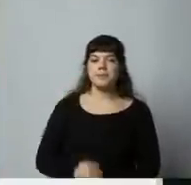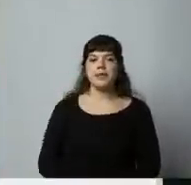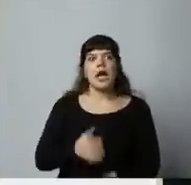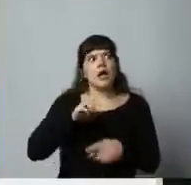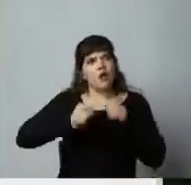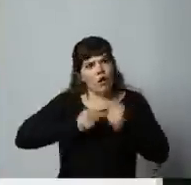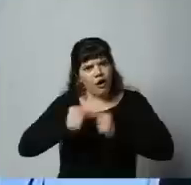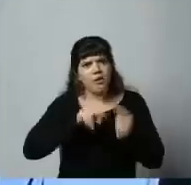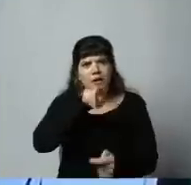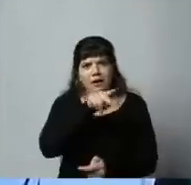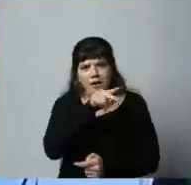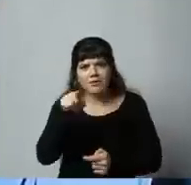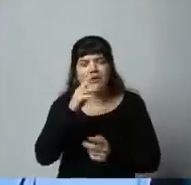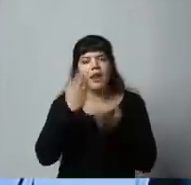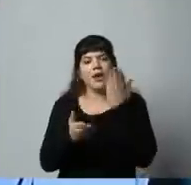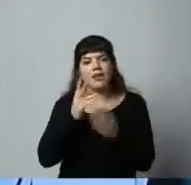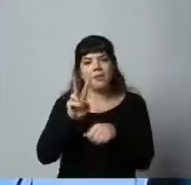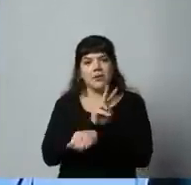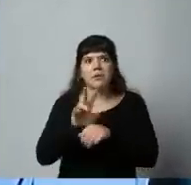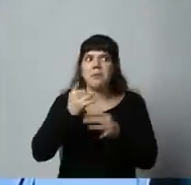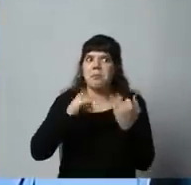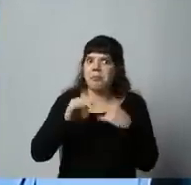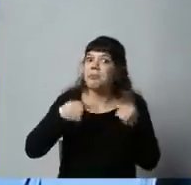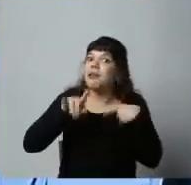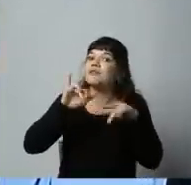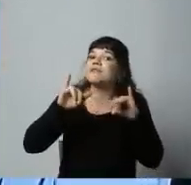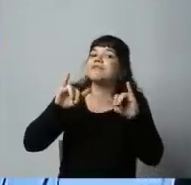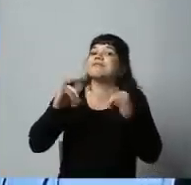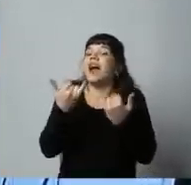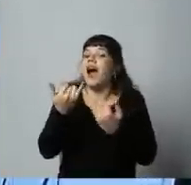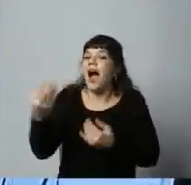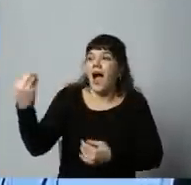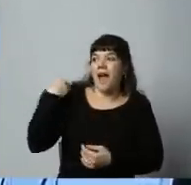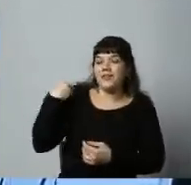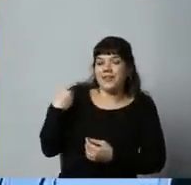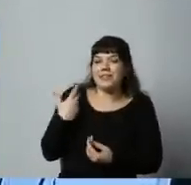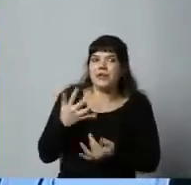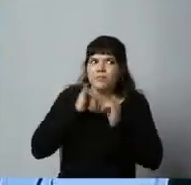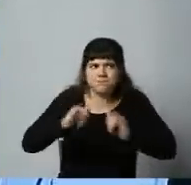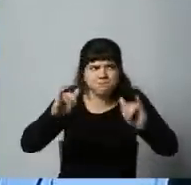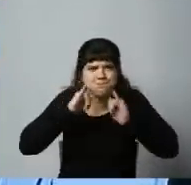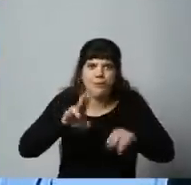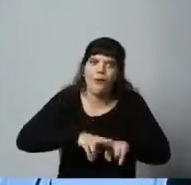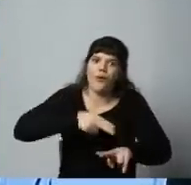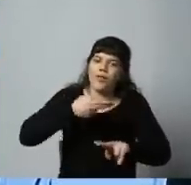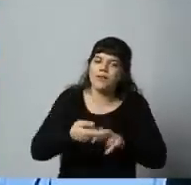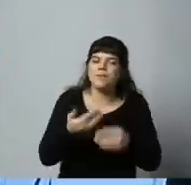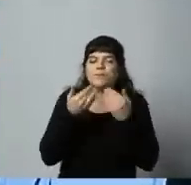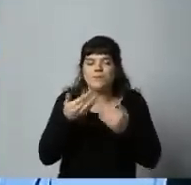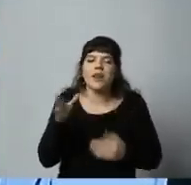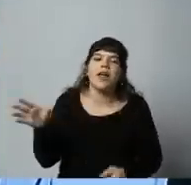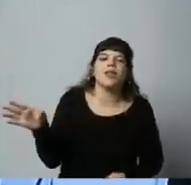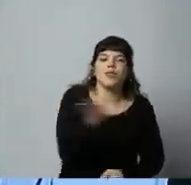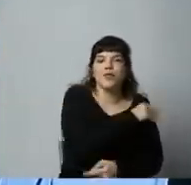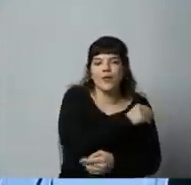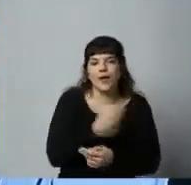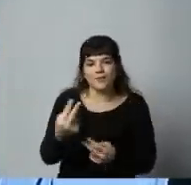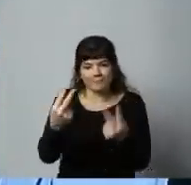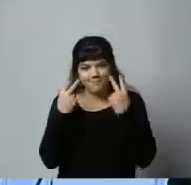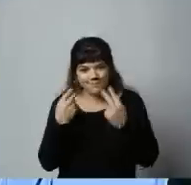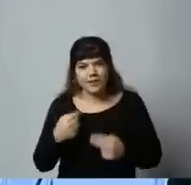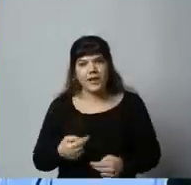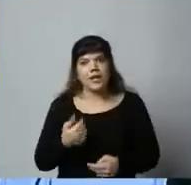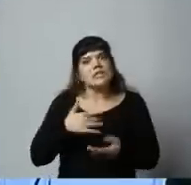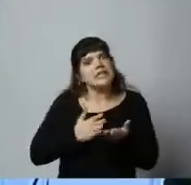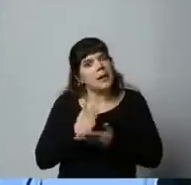hashtag legítima defensa aunque ya me avisaron que somos primera tendencia en redes sociales Muchas gracias a todos y a todos los que nos están viendo y como